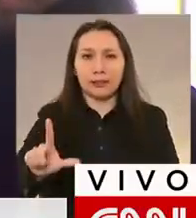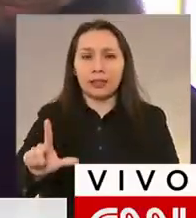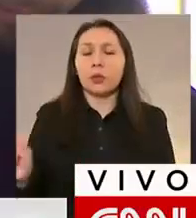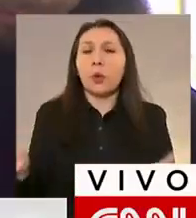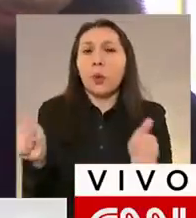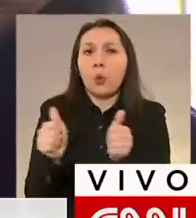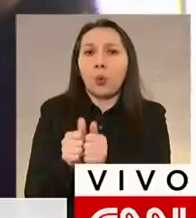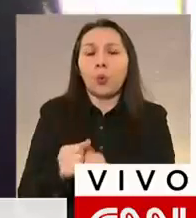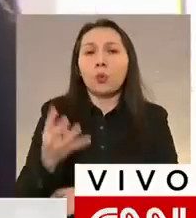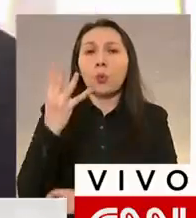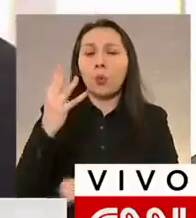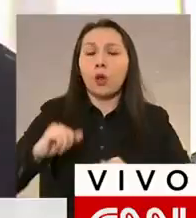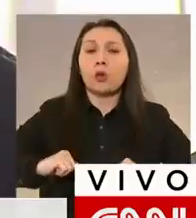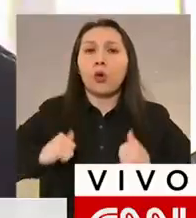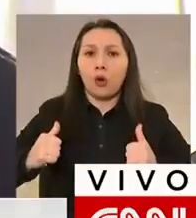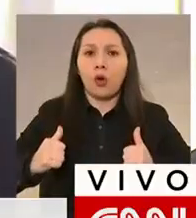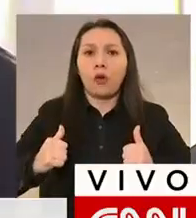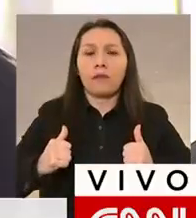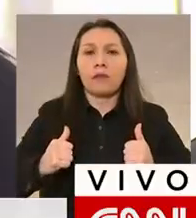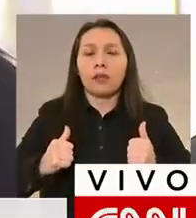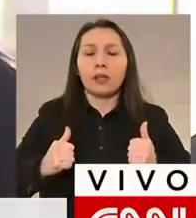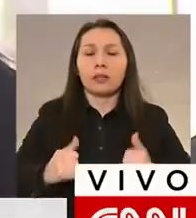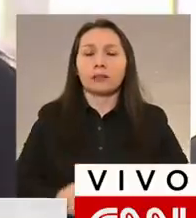junto a cuatro jóvenes más.